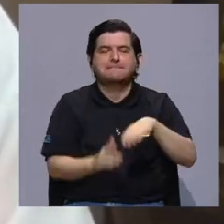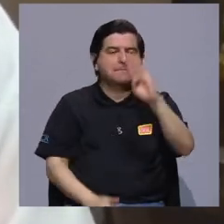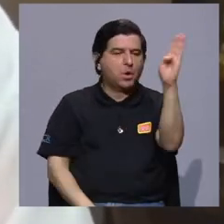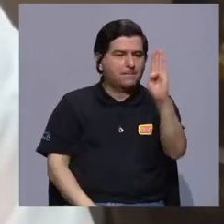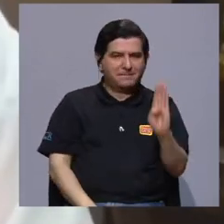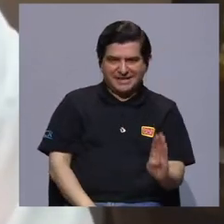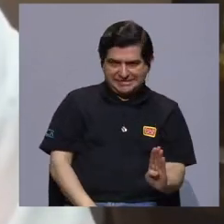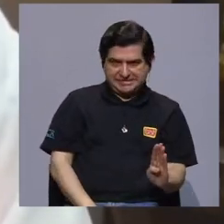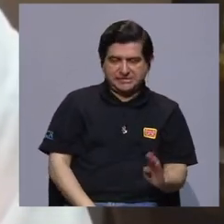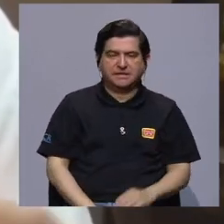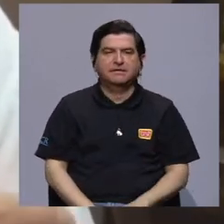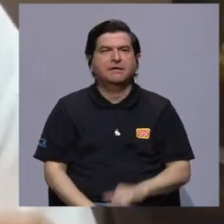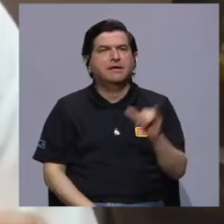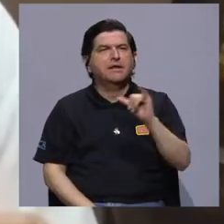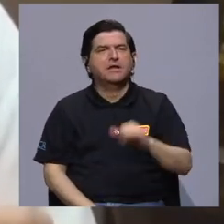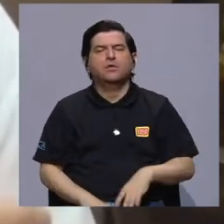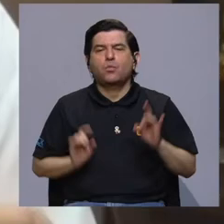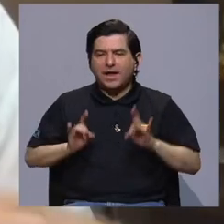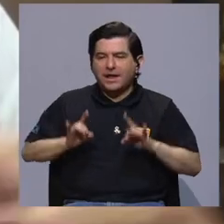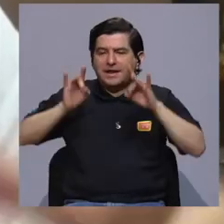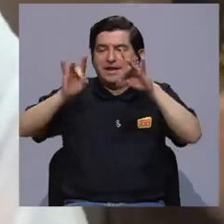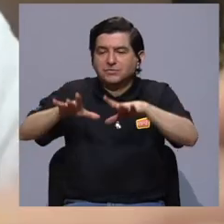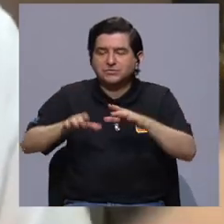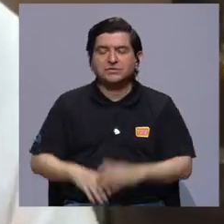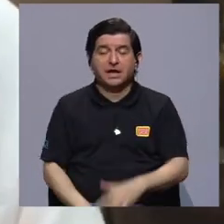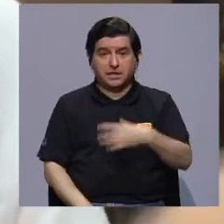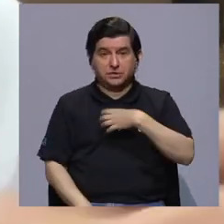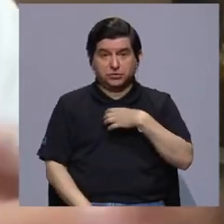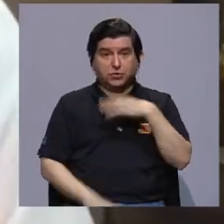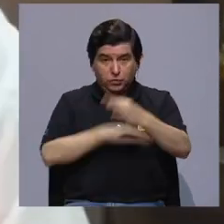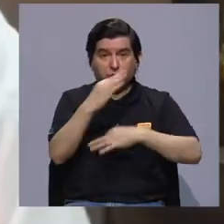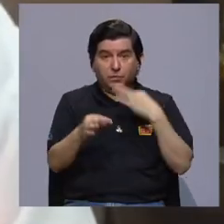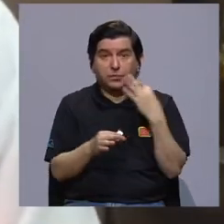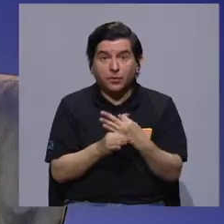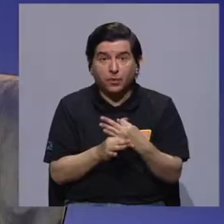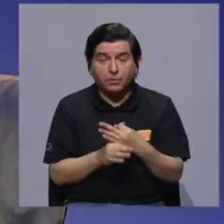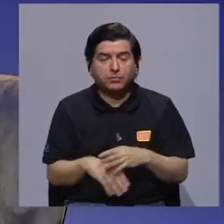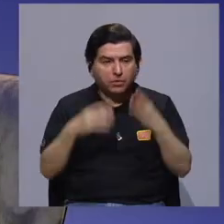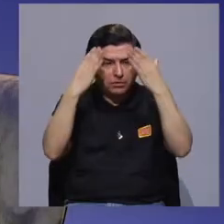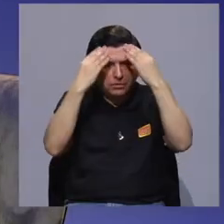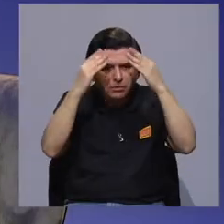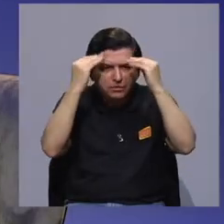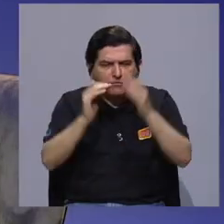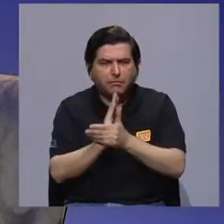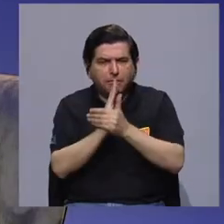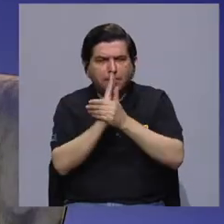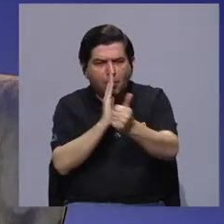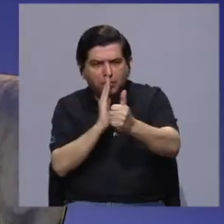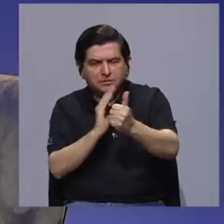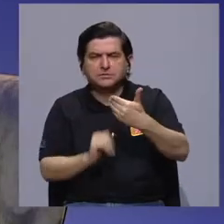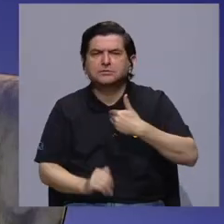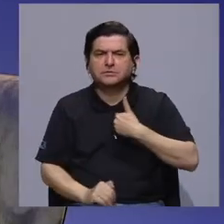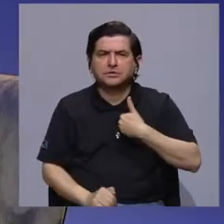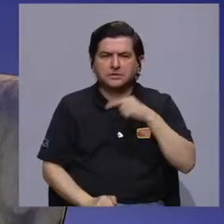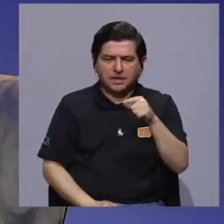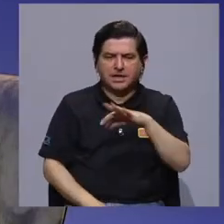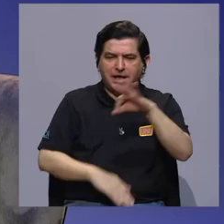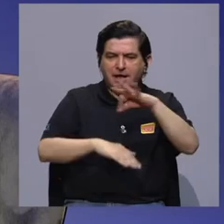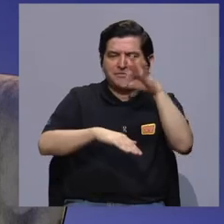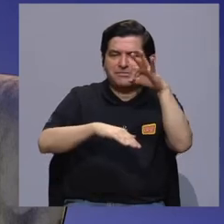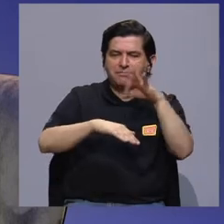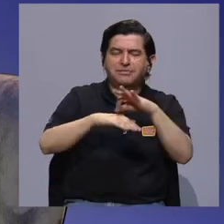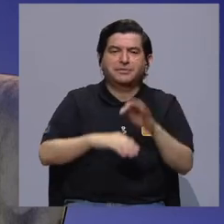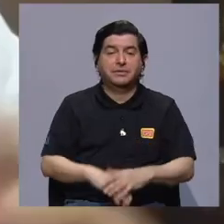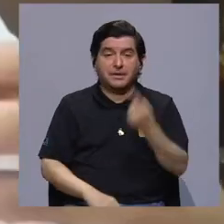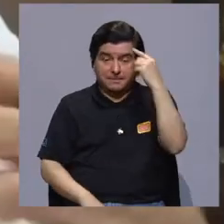por ejemplo, en Brasil, también en Australia con sus especies propias, han generado información del potencial de